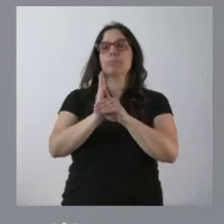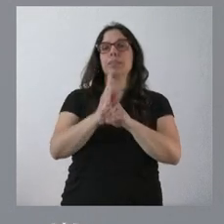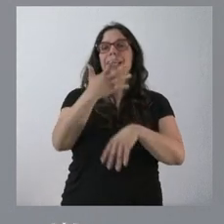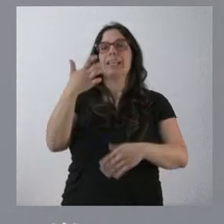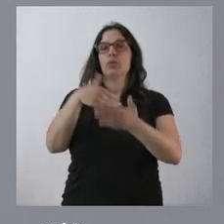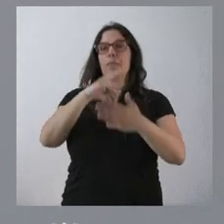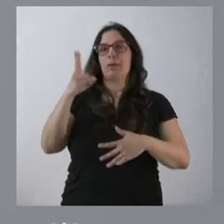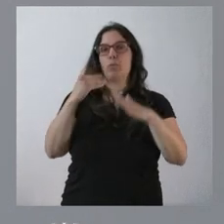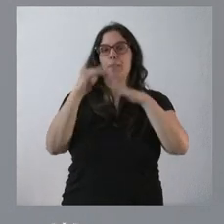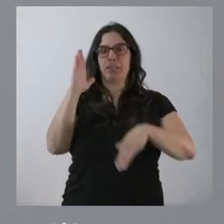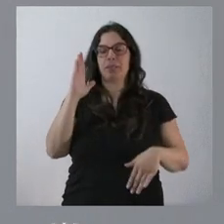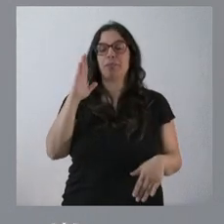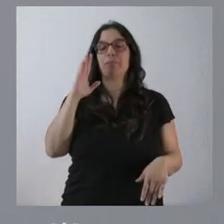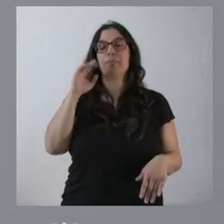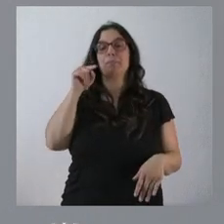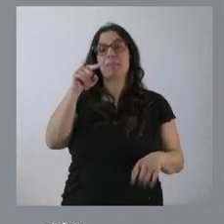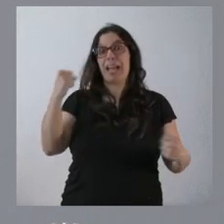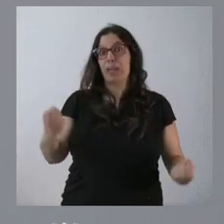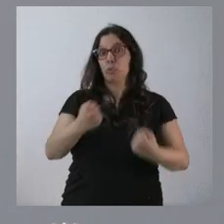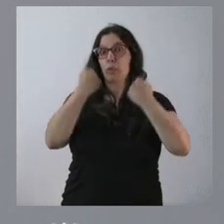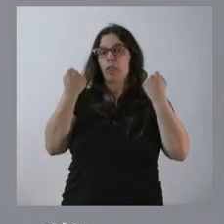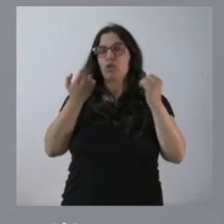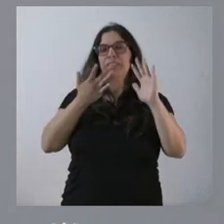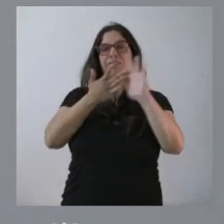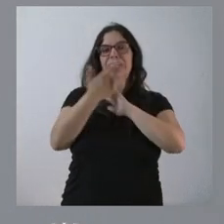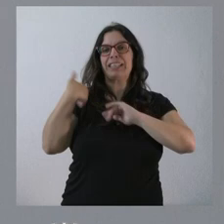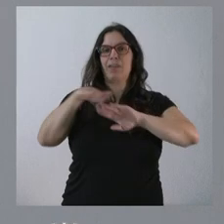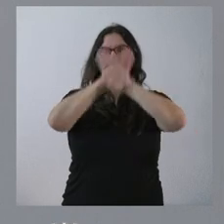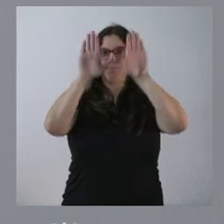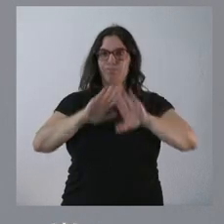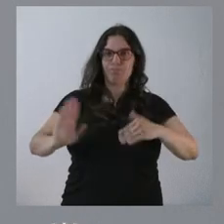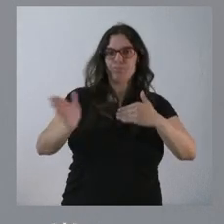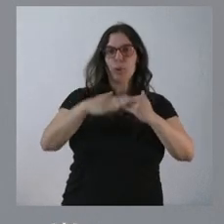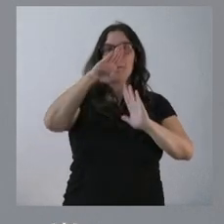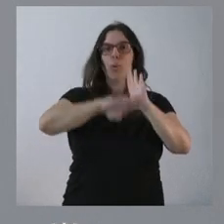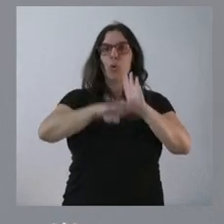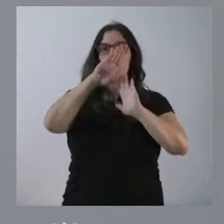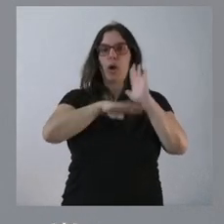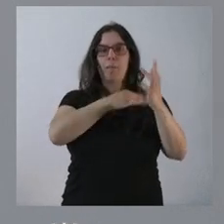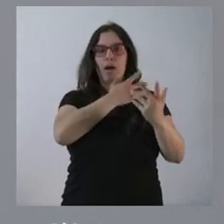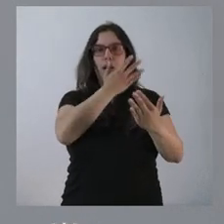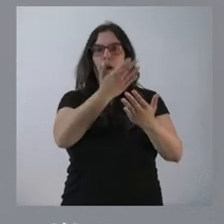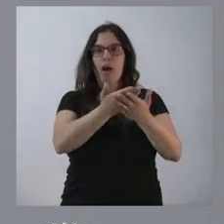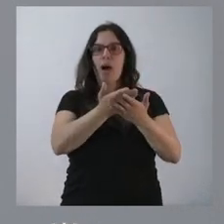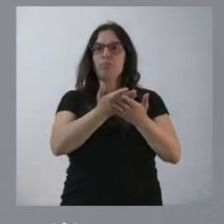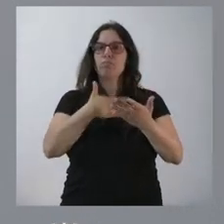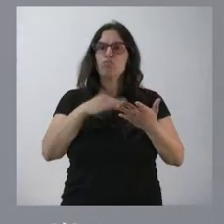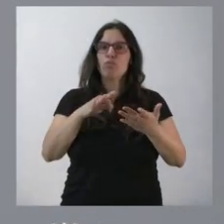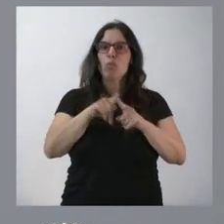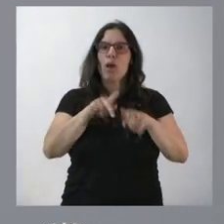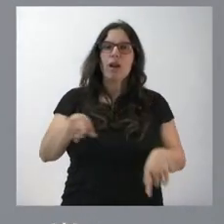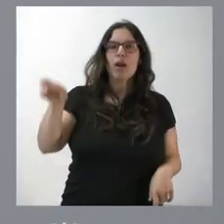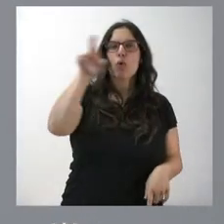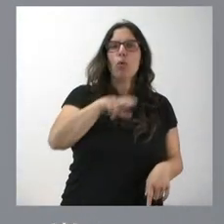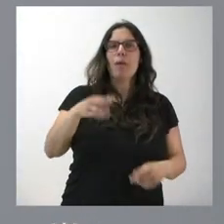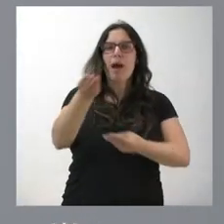de euros. Con estas actuaciones se da por finalizado el programa que ha permitido recuperar ambientalmente 2,600